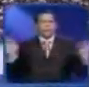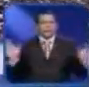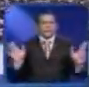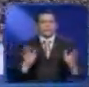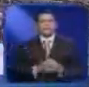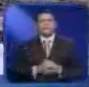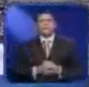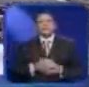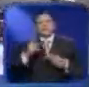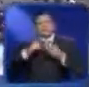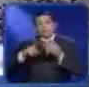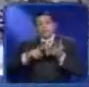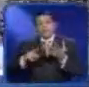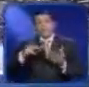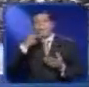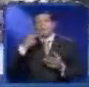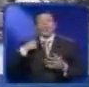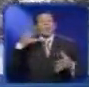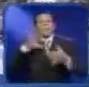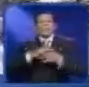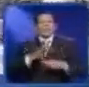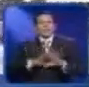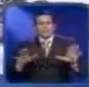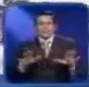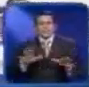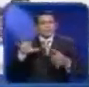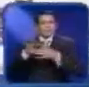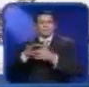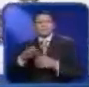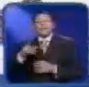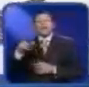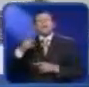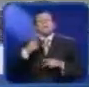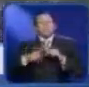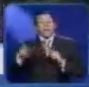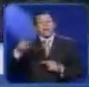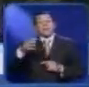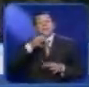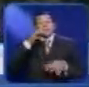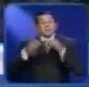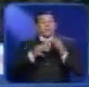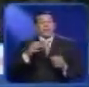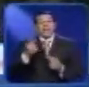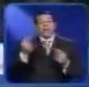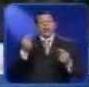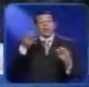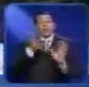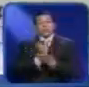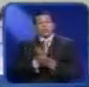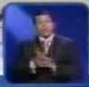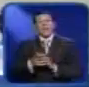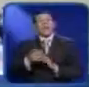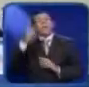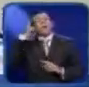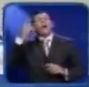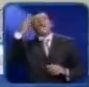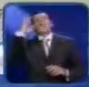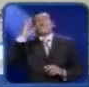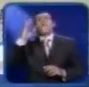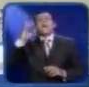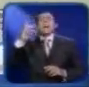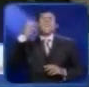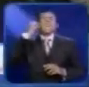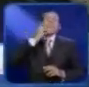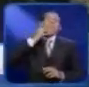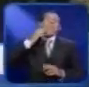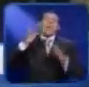la infinidad de opositores que ha ocasionado este hecho, el paisa explica que por ningún motivo le canta al régimen castrista. Ir a